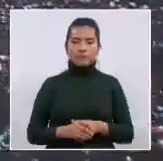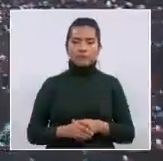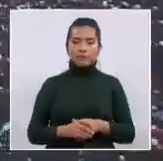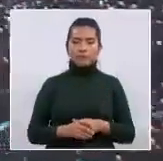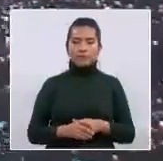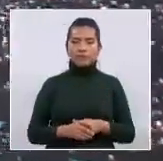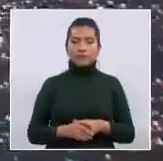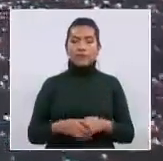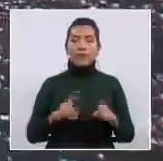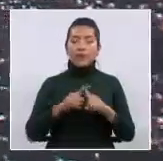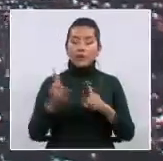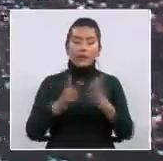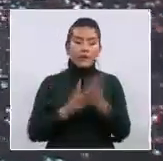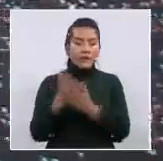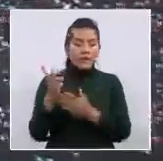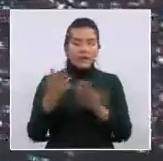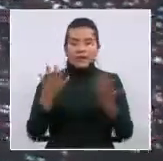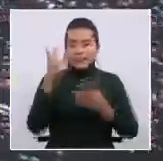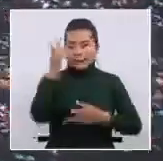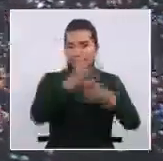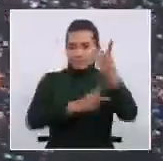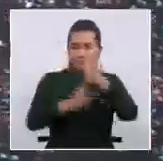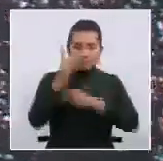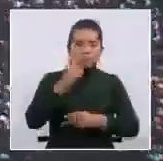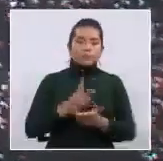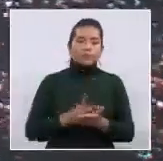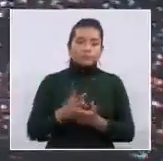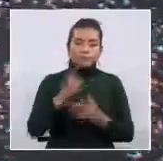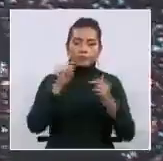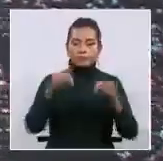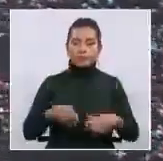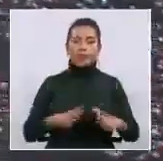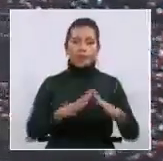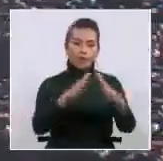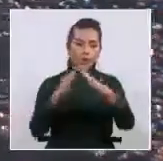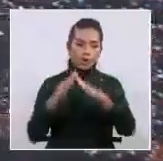Una realidad profundamente preocupante en nuestra ciudad. Entendemos de que existe un crecimiento.